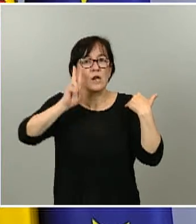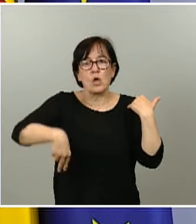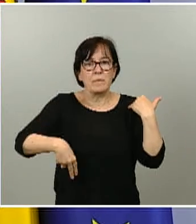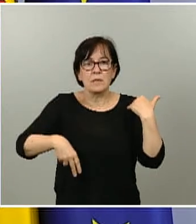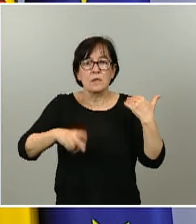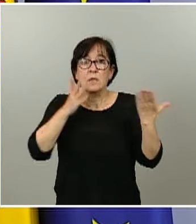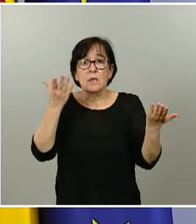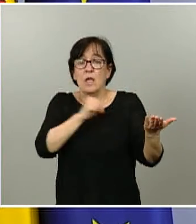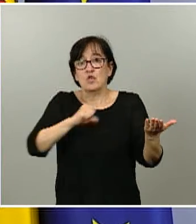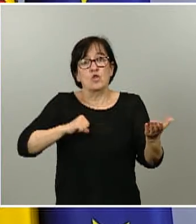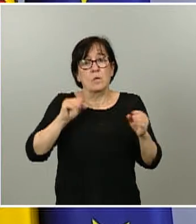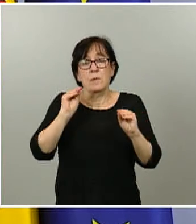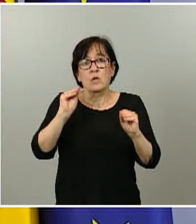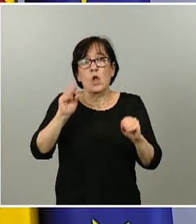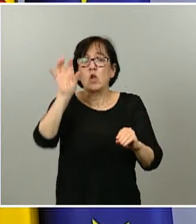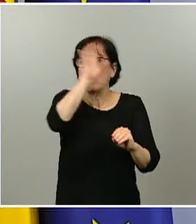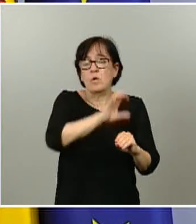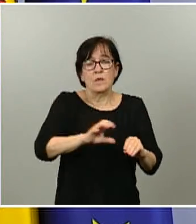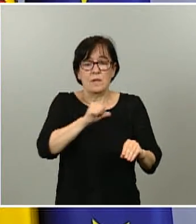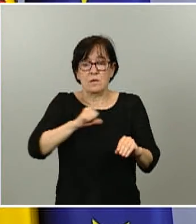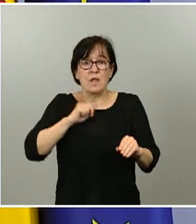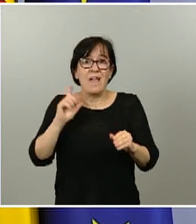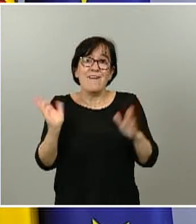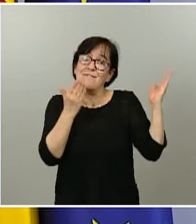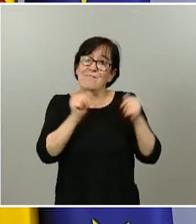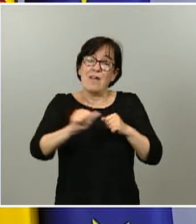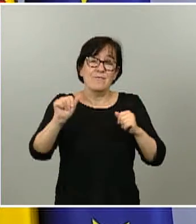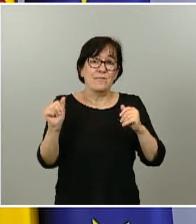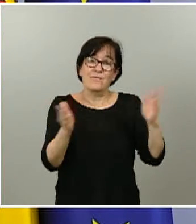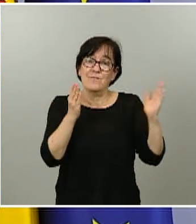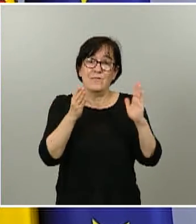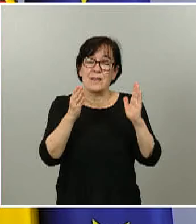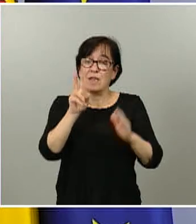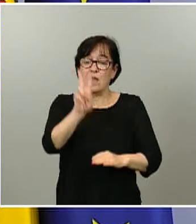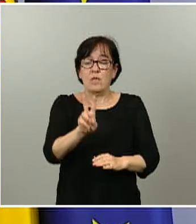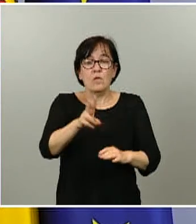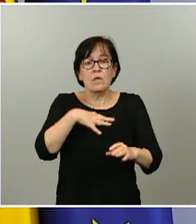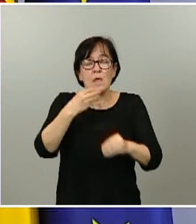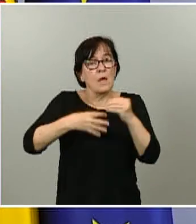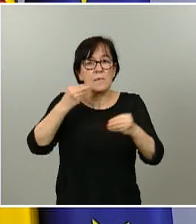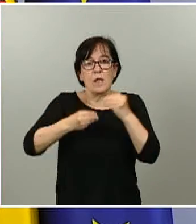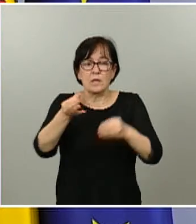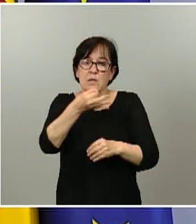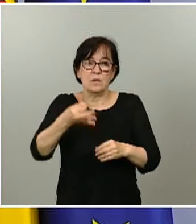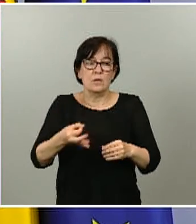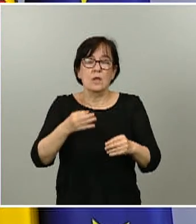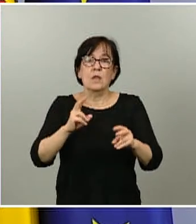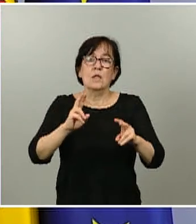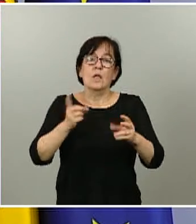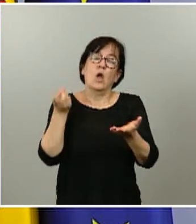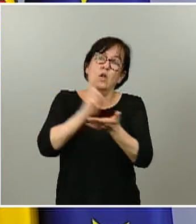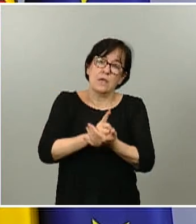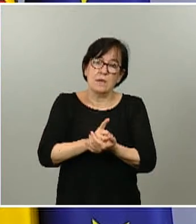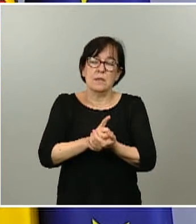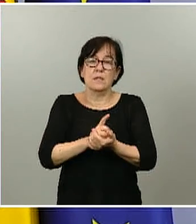tanto, las comunidades autónomas, a partir de la fase 2, deben de disponer como mejor estimen oportuno el reinicio, si es que procede, de